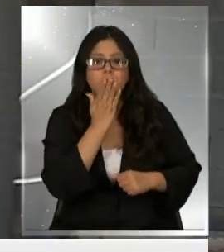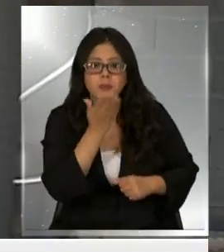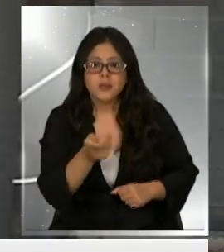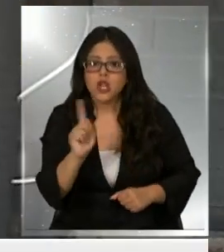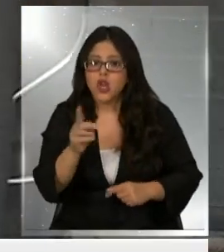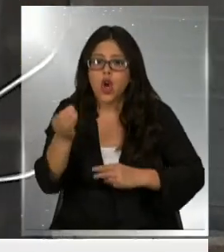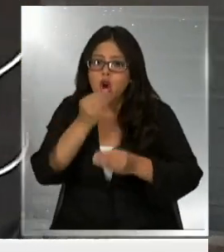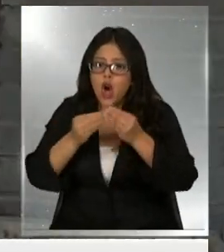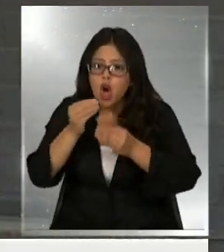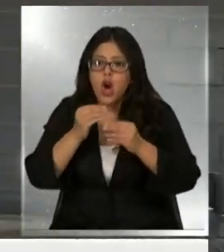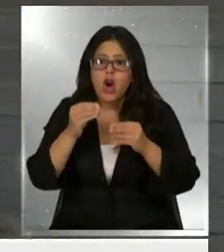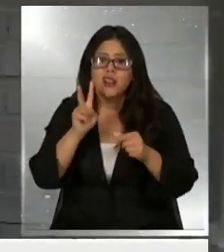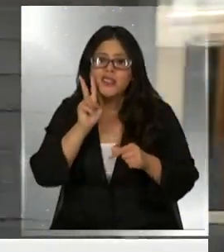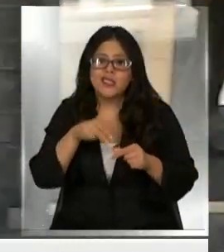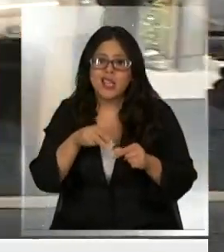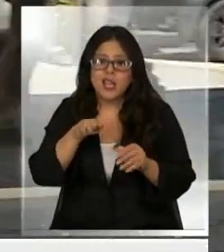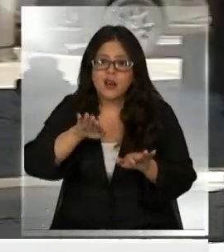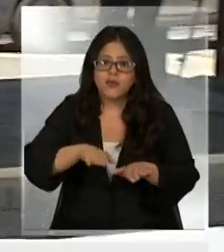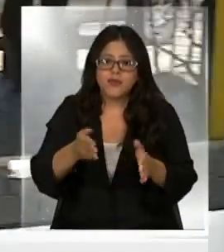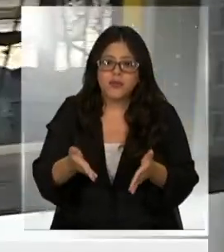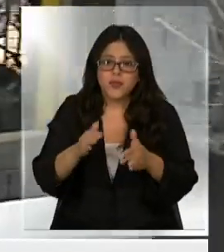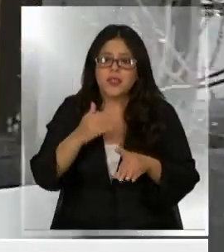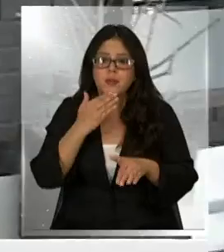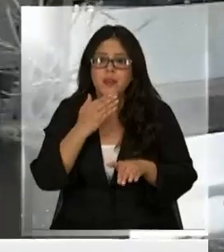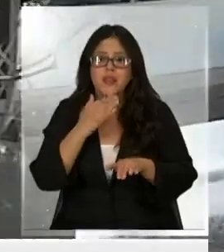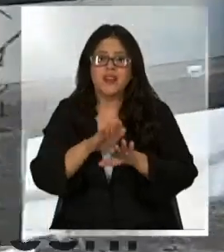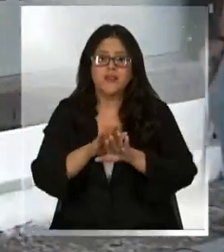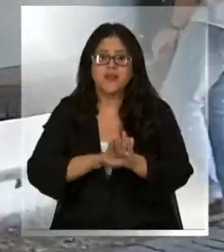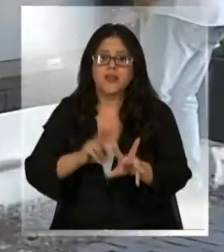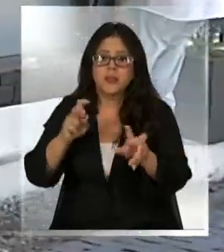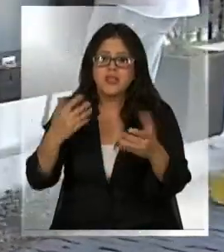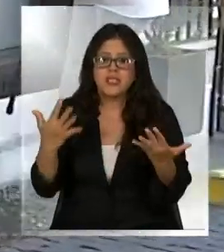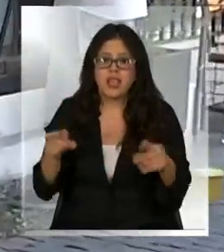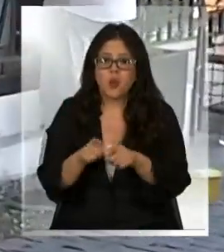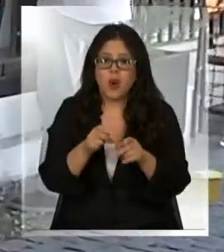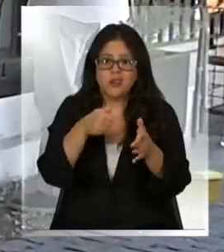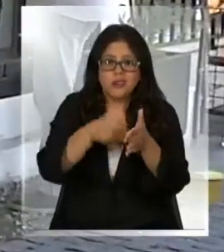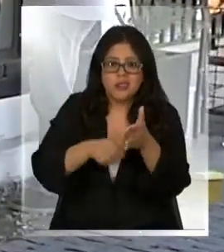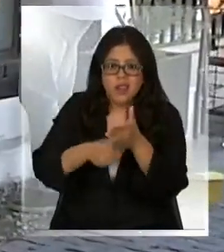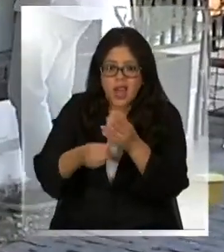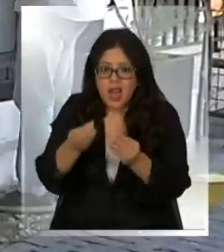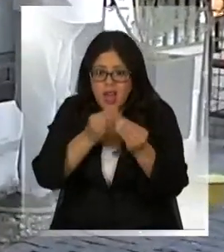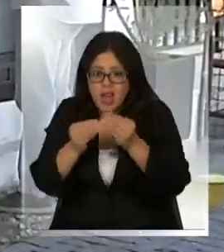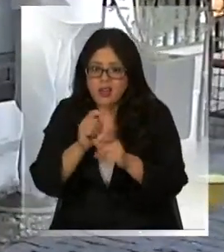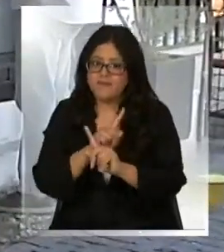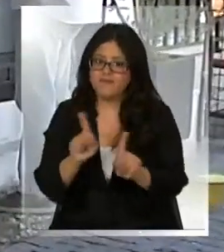consumir productos crudos y evitar la llamada contaminación cruzada de alimentos.